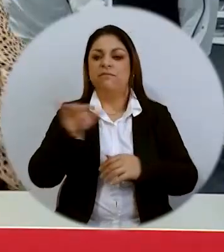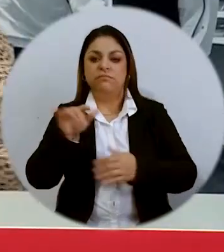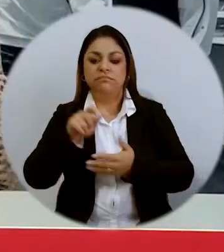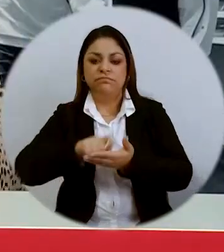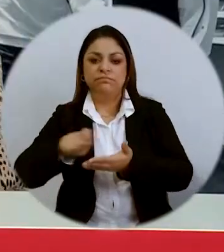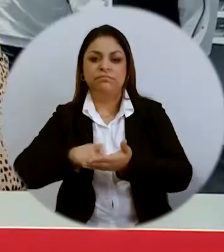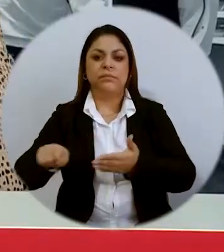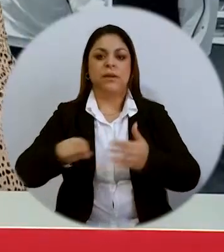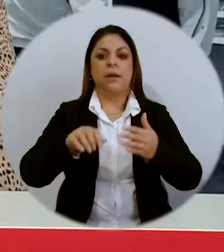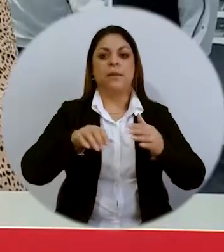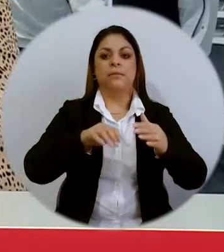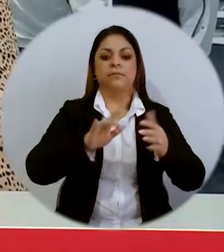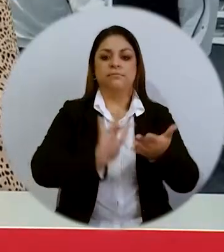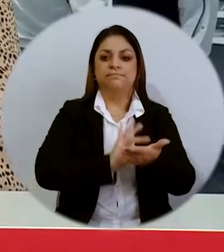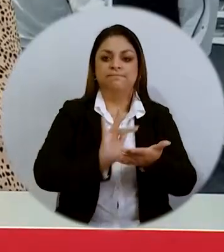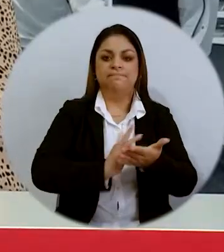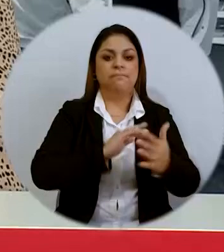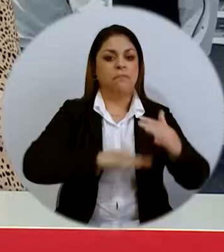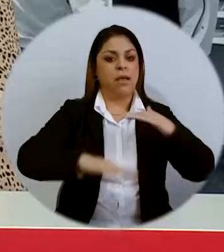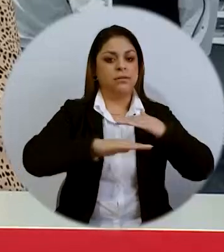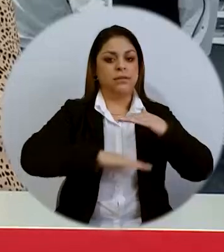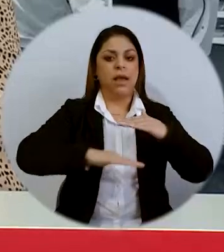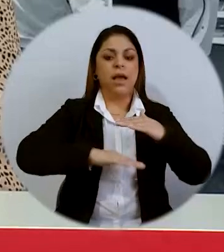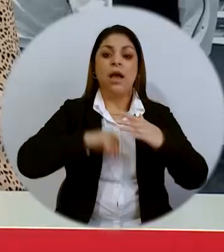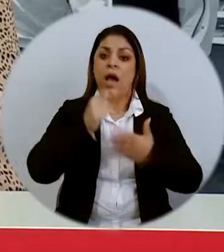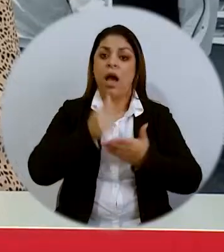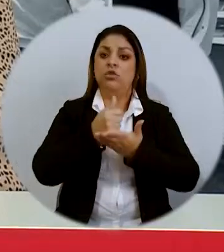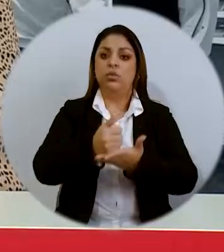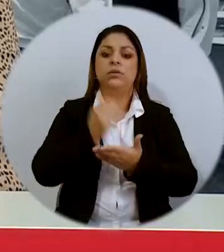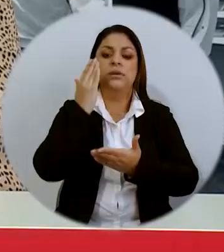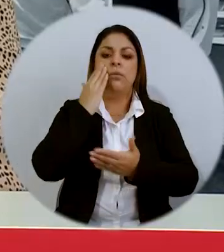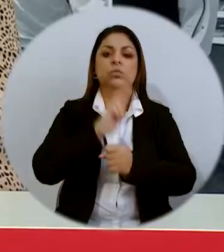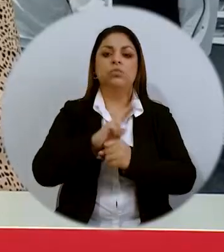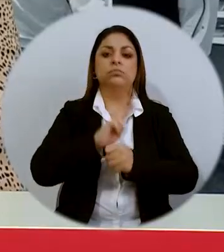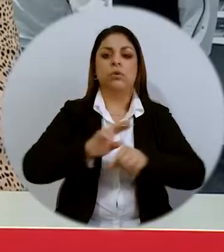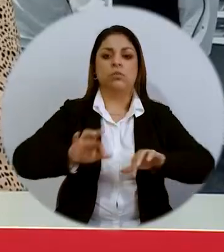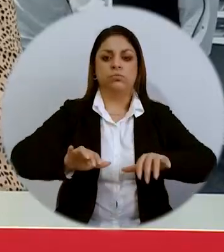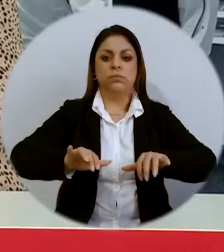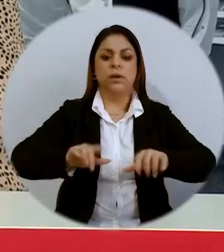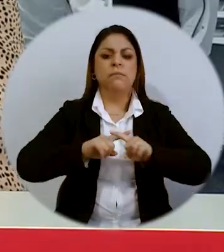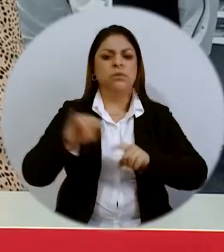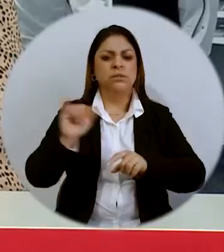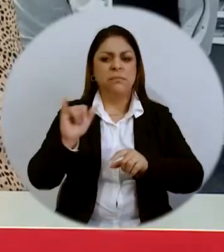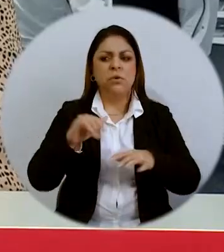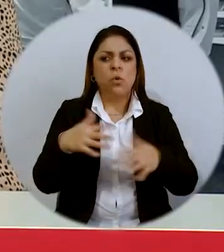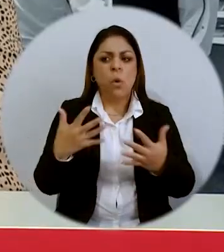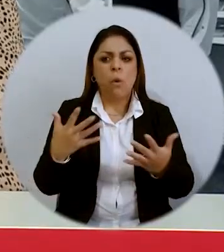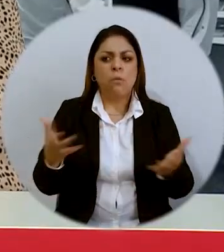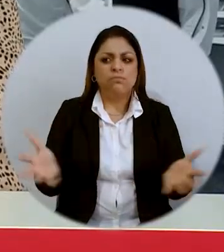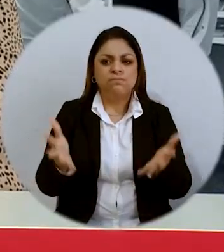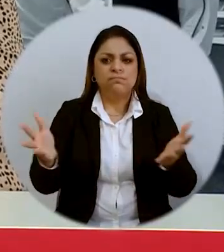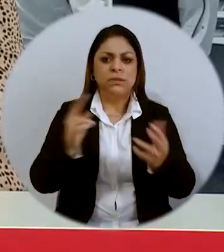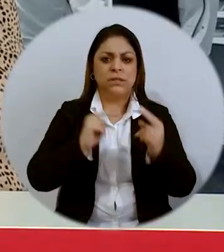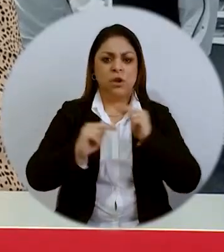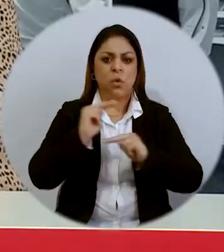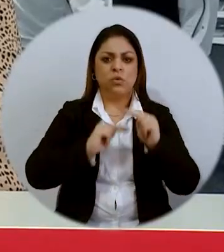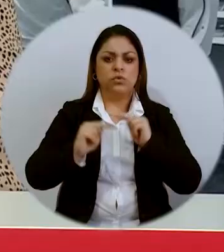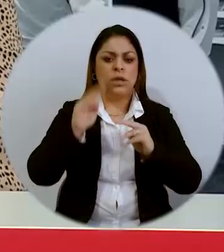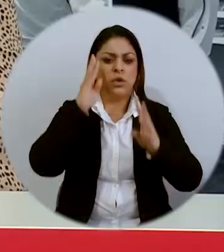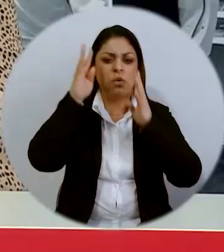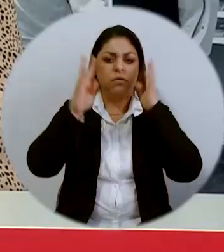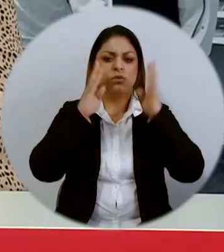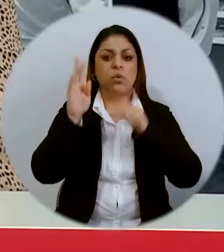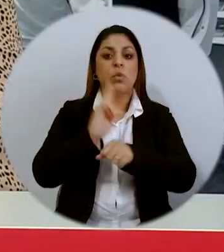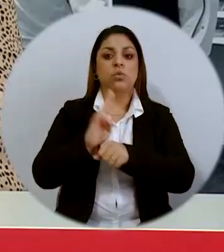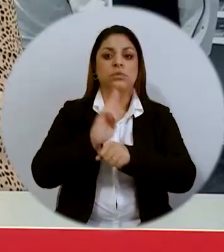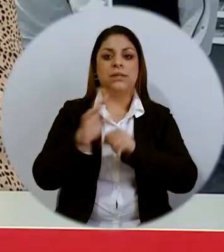básica, alfabetización digital que le permita no solo usar la computadora, sino potenciar negocios, hacer innovación con el uso